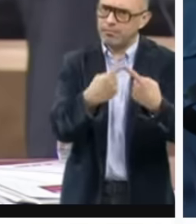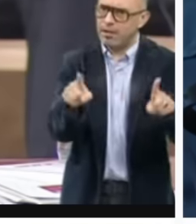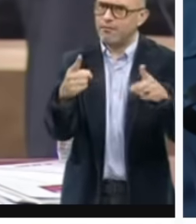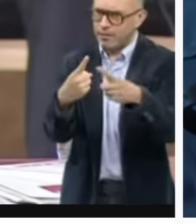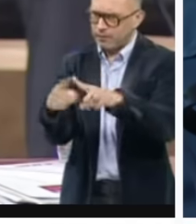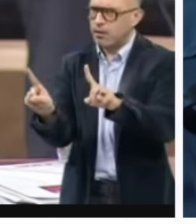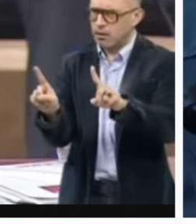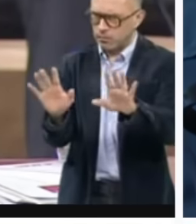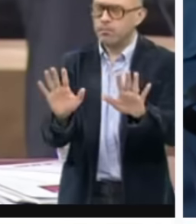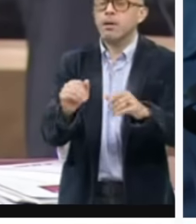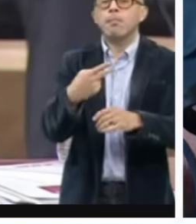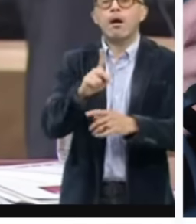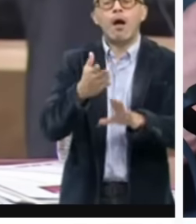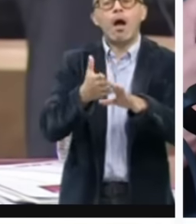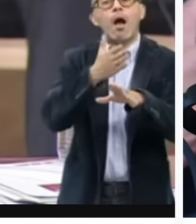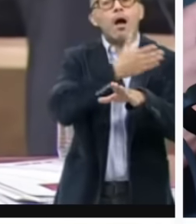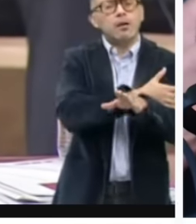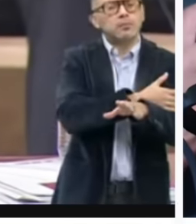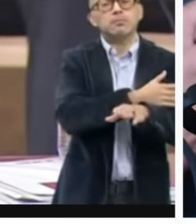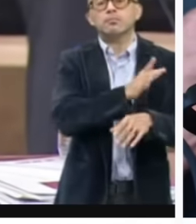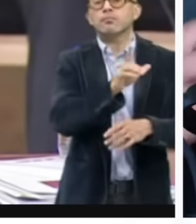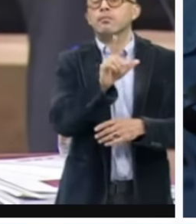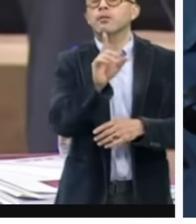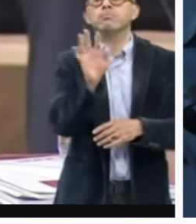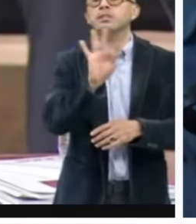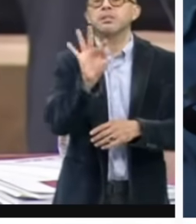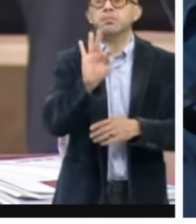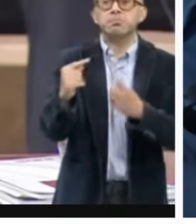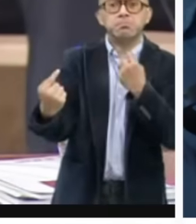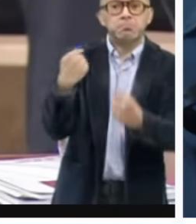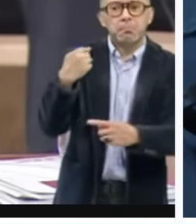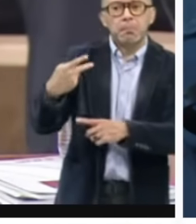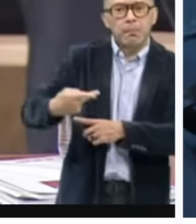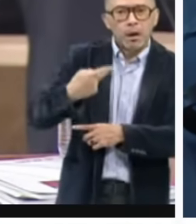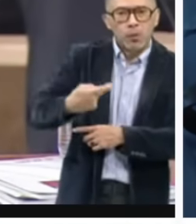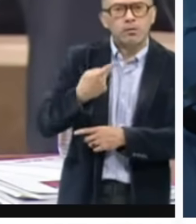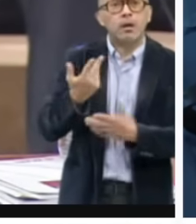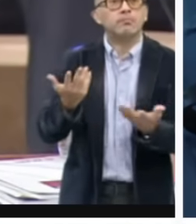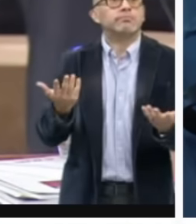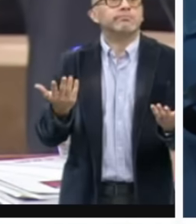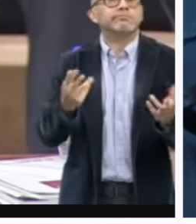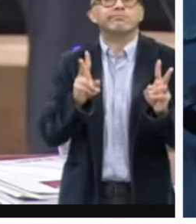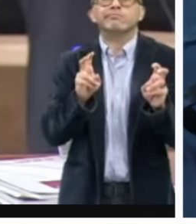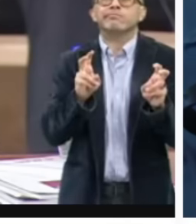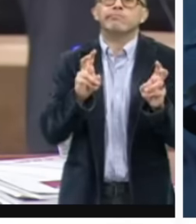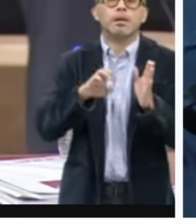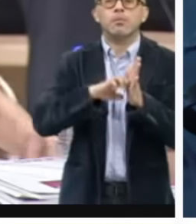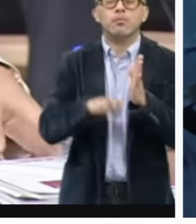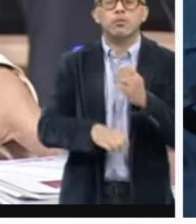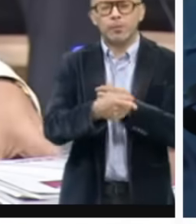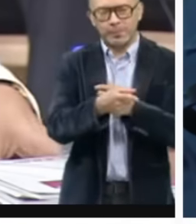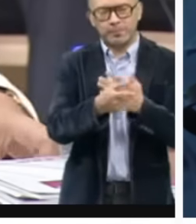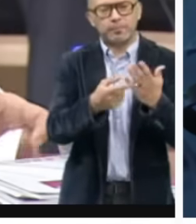en anteriores ocasiones, cuando nos hacen alguna pregunta respecto de cómo vamos a leer los